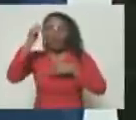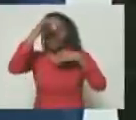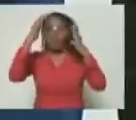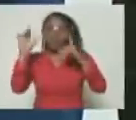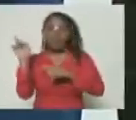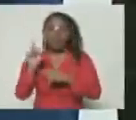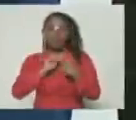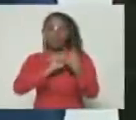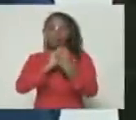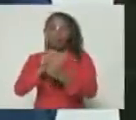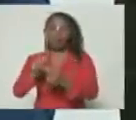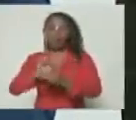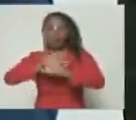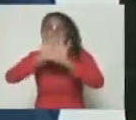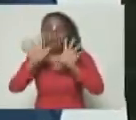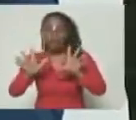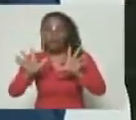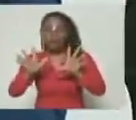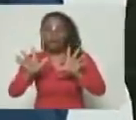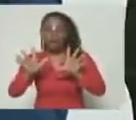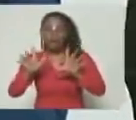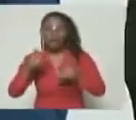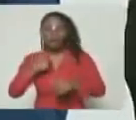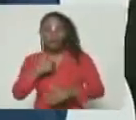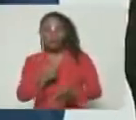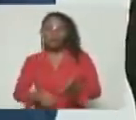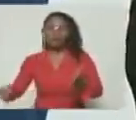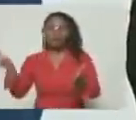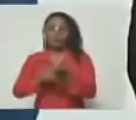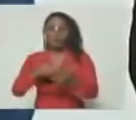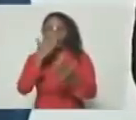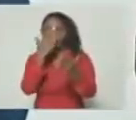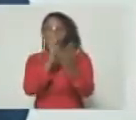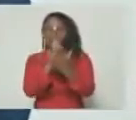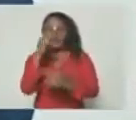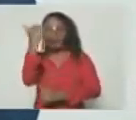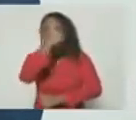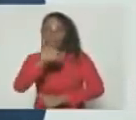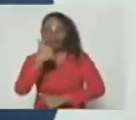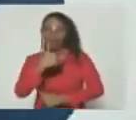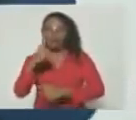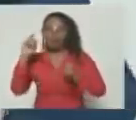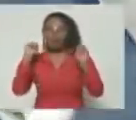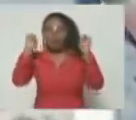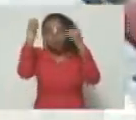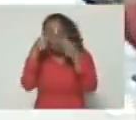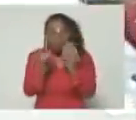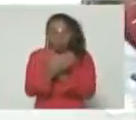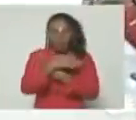el diálogo franco y sincero, y repito, de frente, dando la cara y sin capuchas.